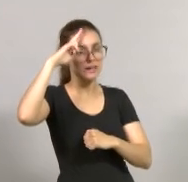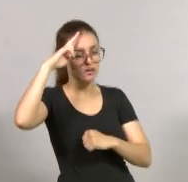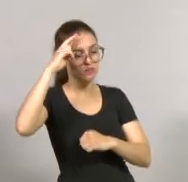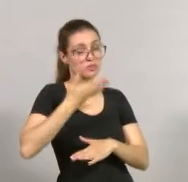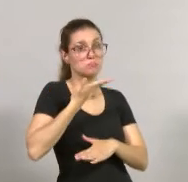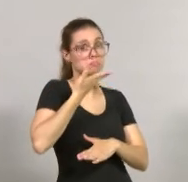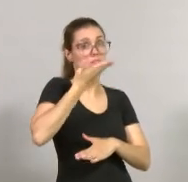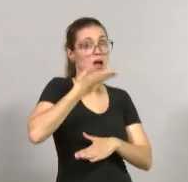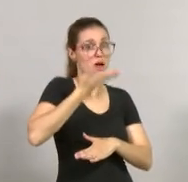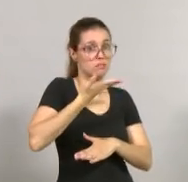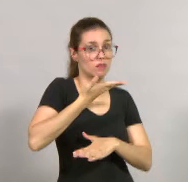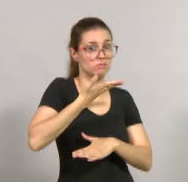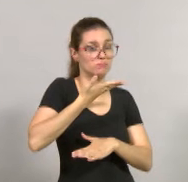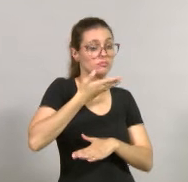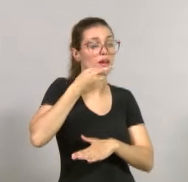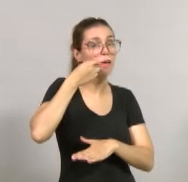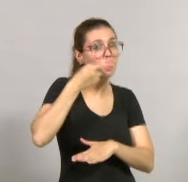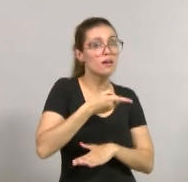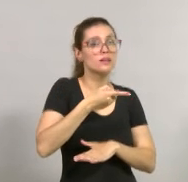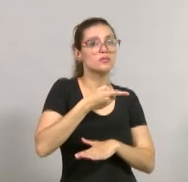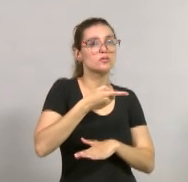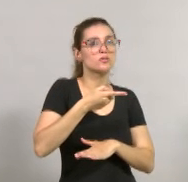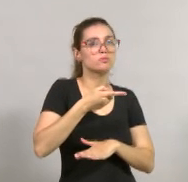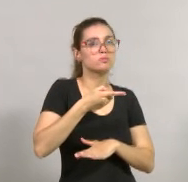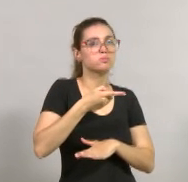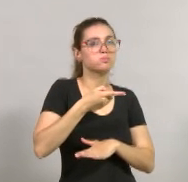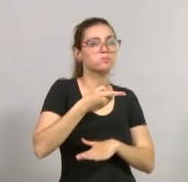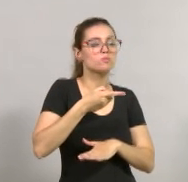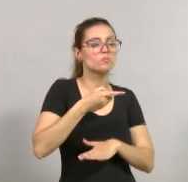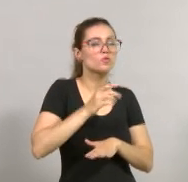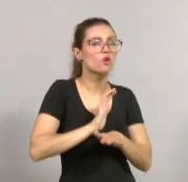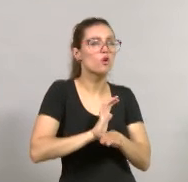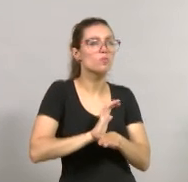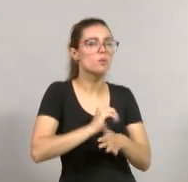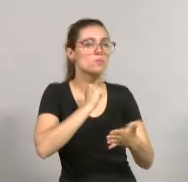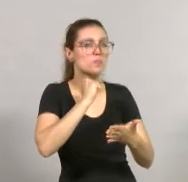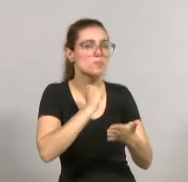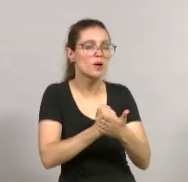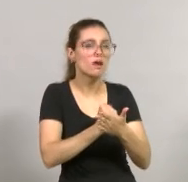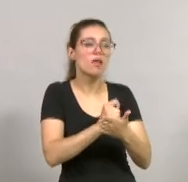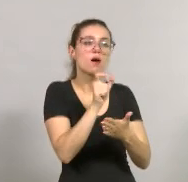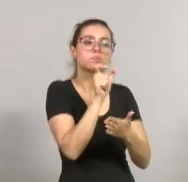que esa dimensión ha estado marcada por un binomio